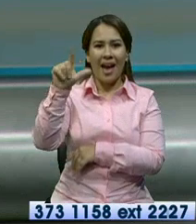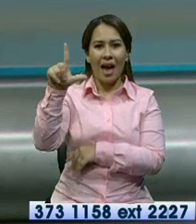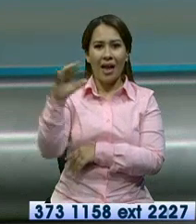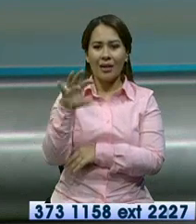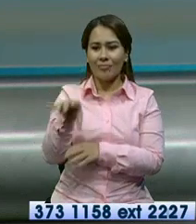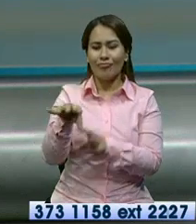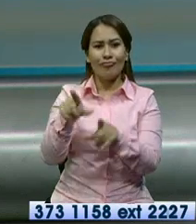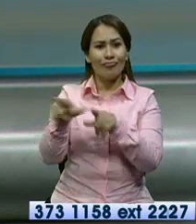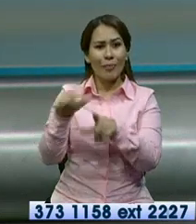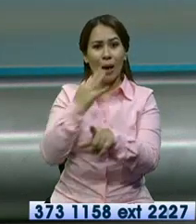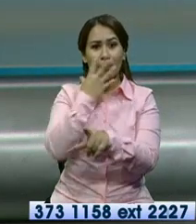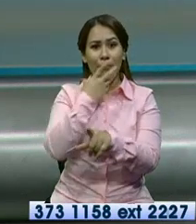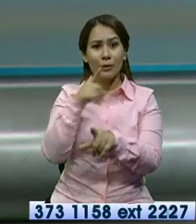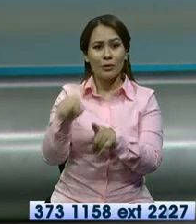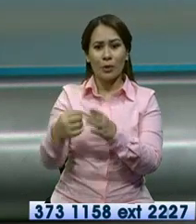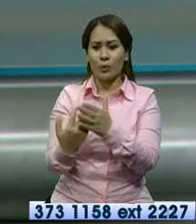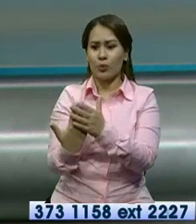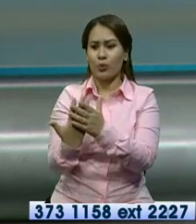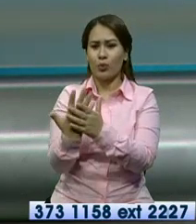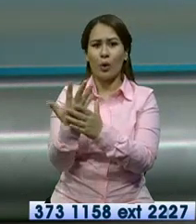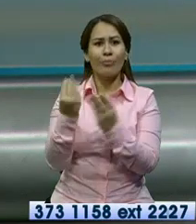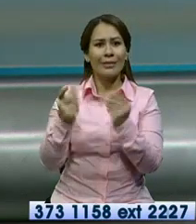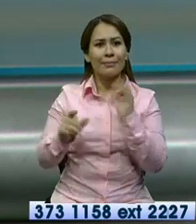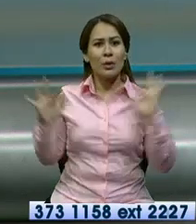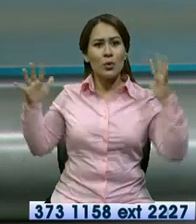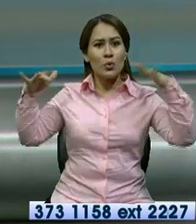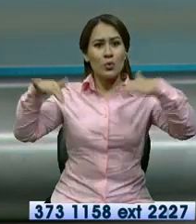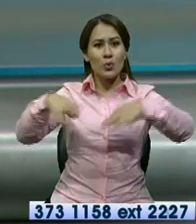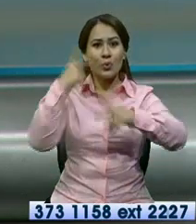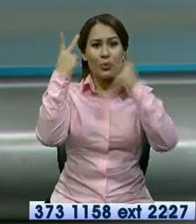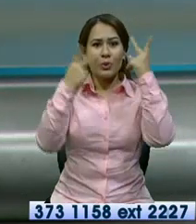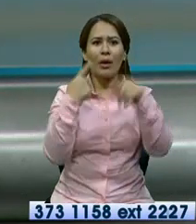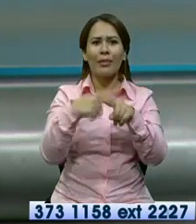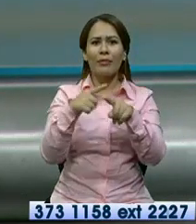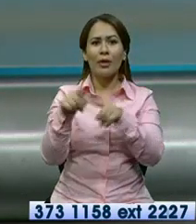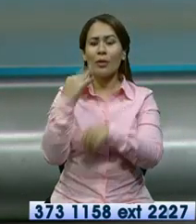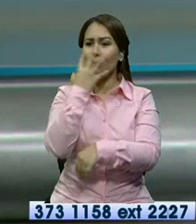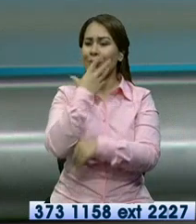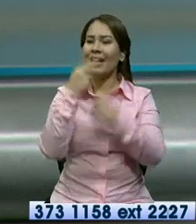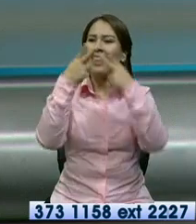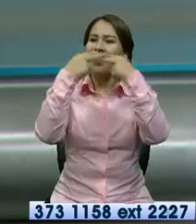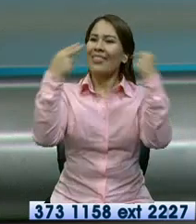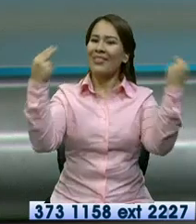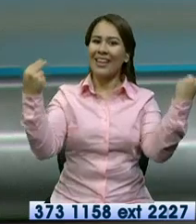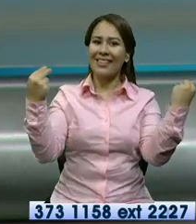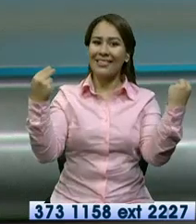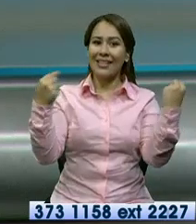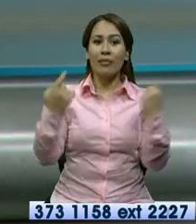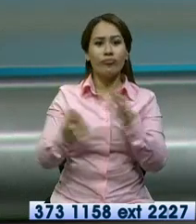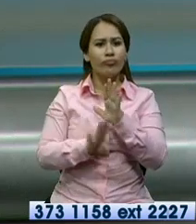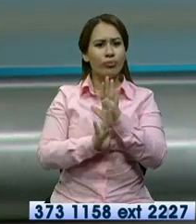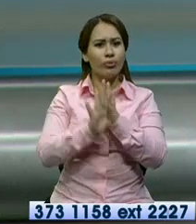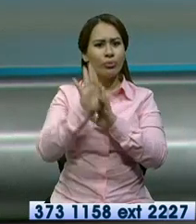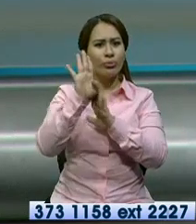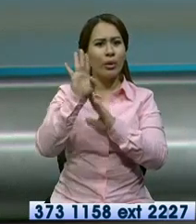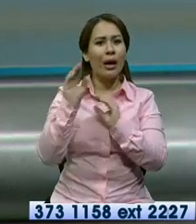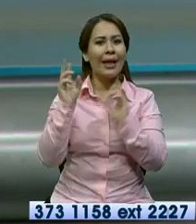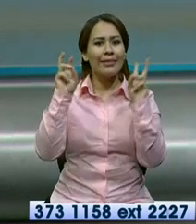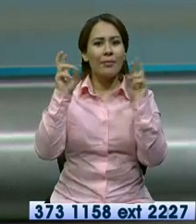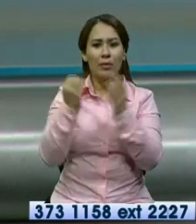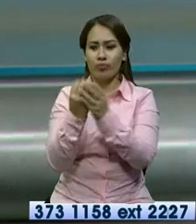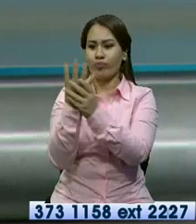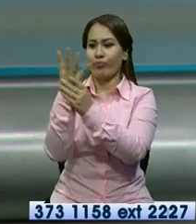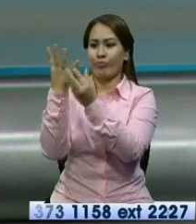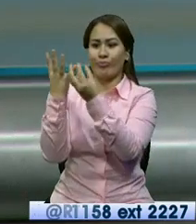Es considerado una zona con un creciente turismo gracias a sus diversos atractivos naturales. La producción de cacao es también una de